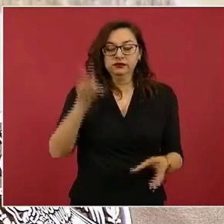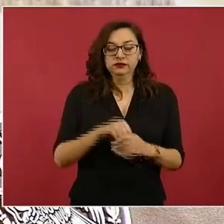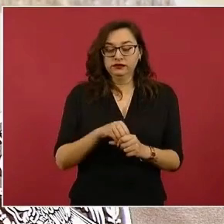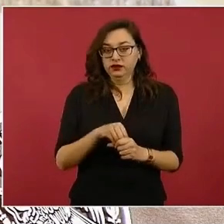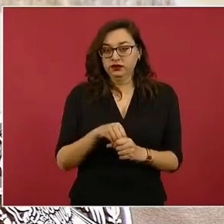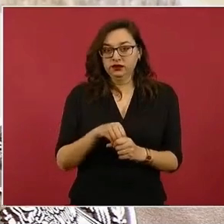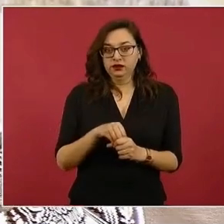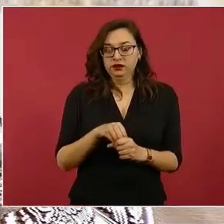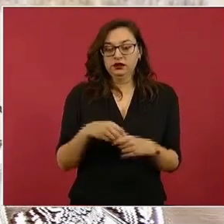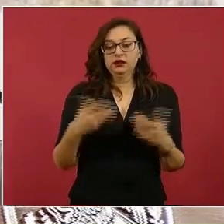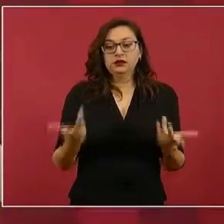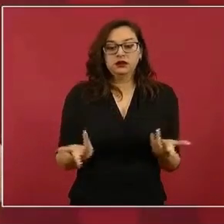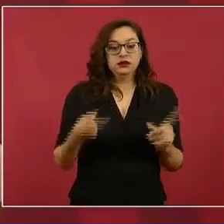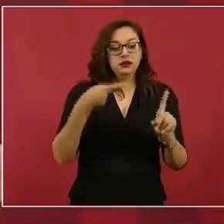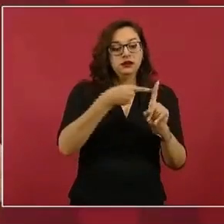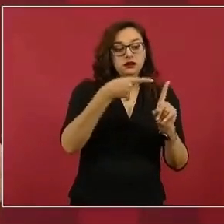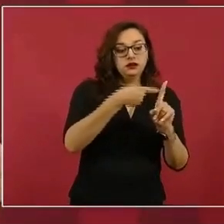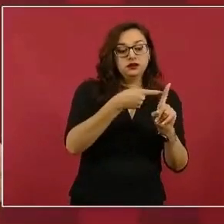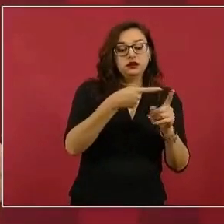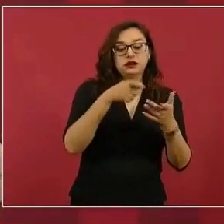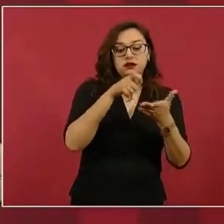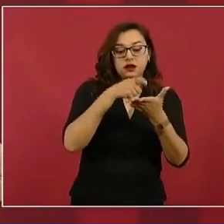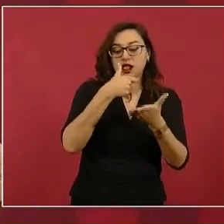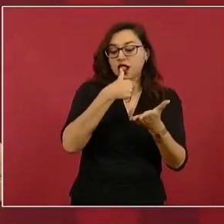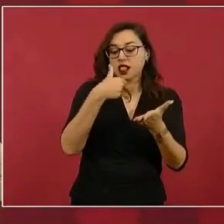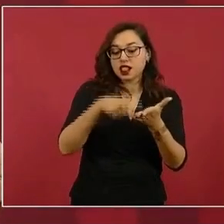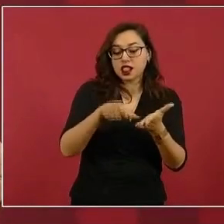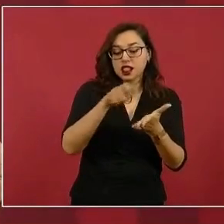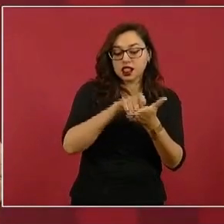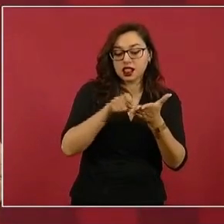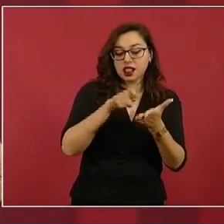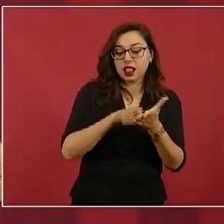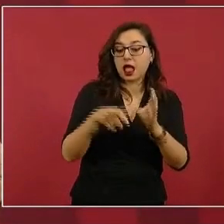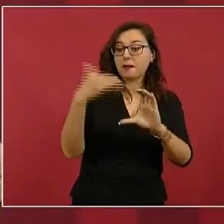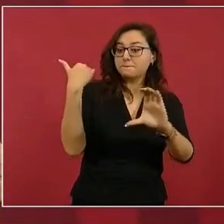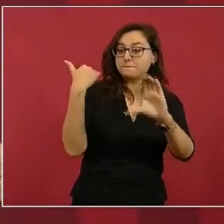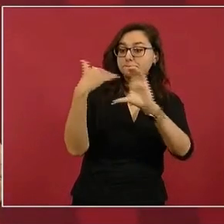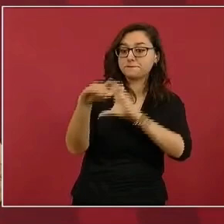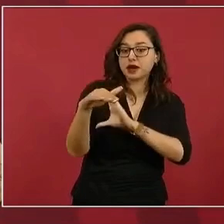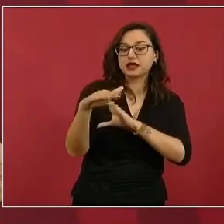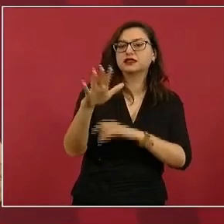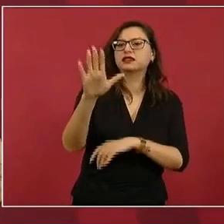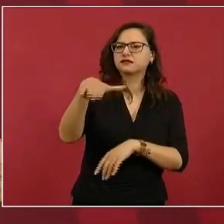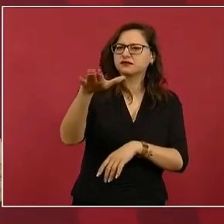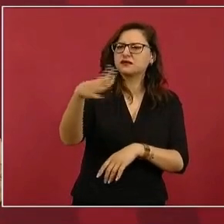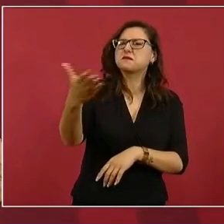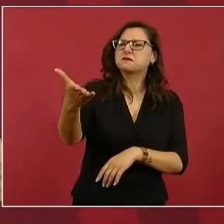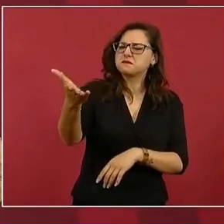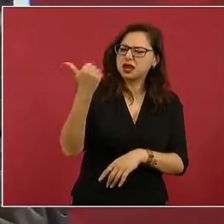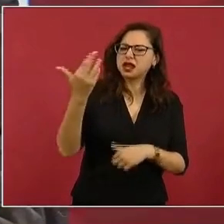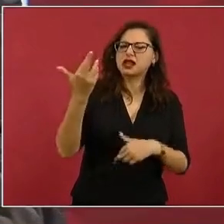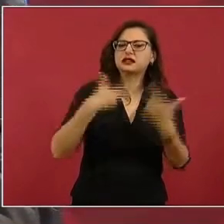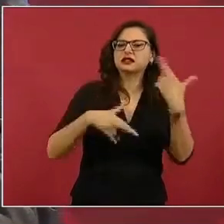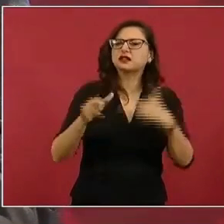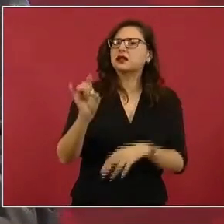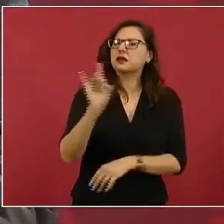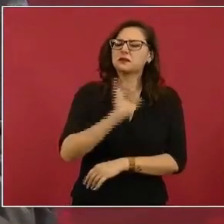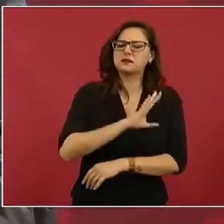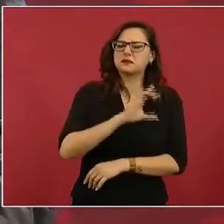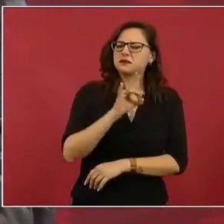Y una de las cosas que le dice en su carta Lucas Alamán a Santana es: no